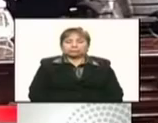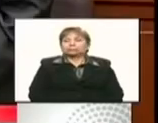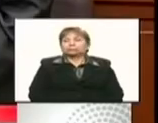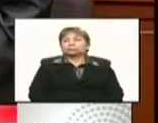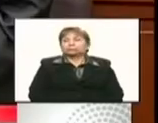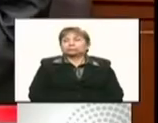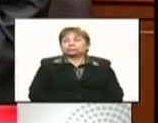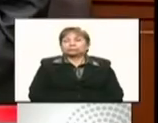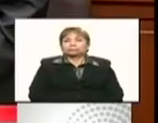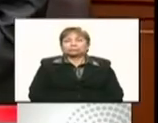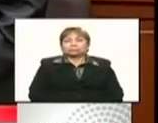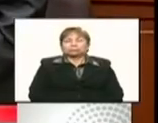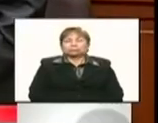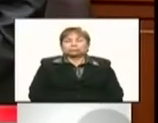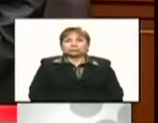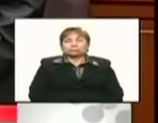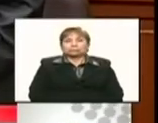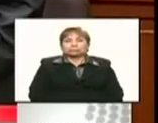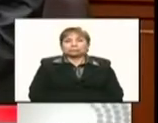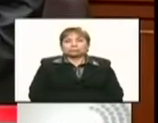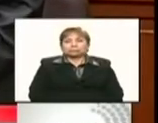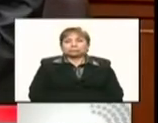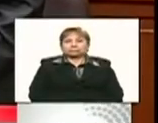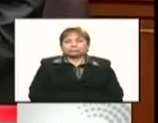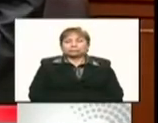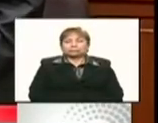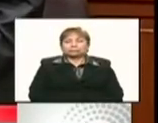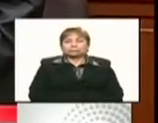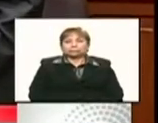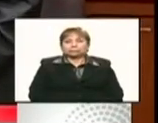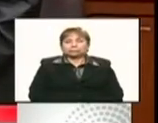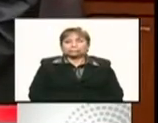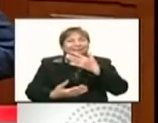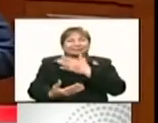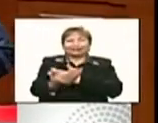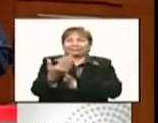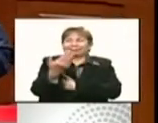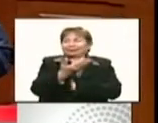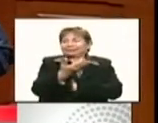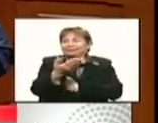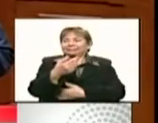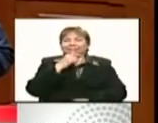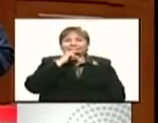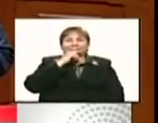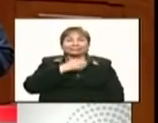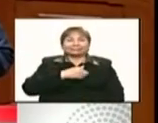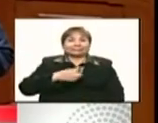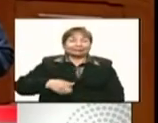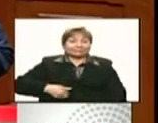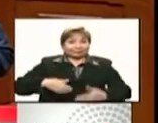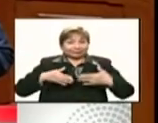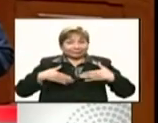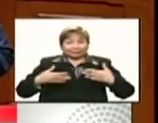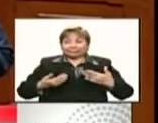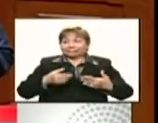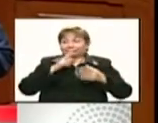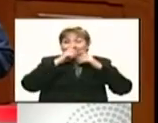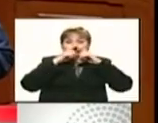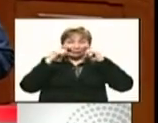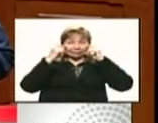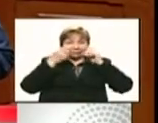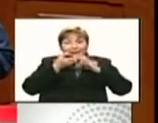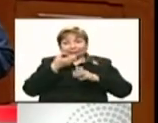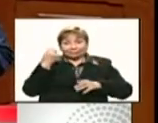y si la autoriza, entonces sí cabe pedir la confianza, y hay que ver si el Parlamento la da. Si el